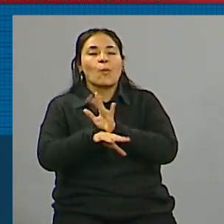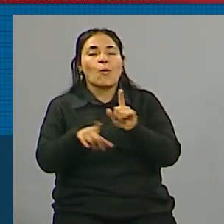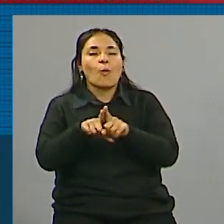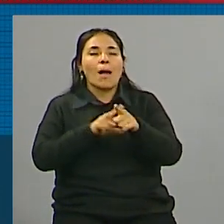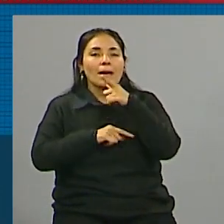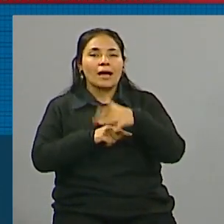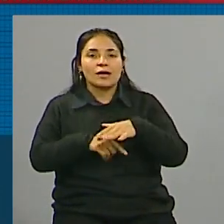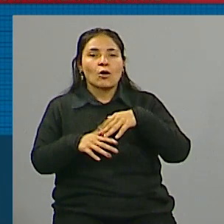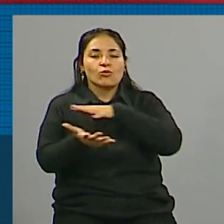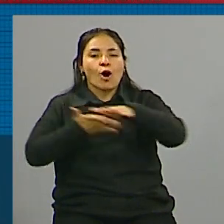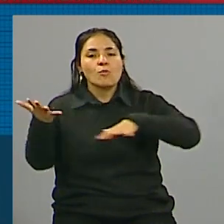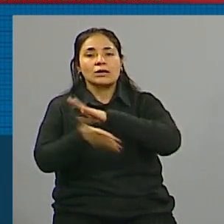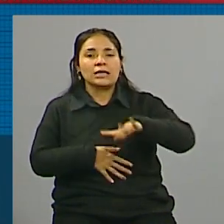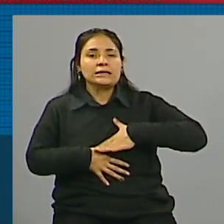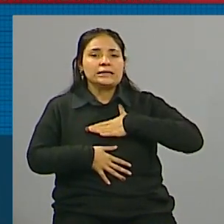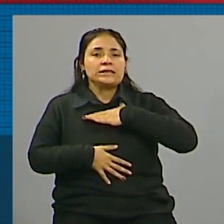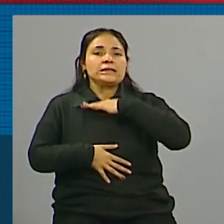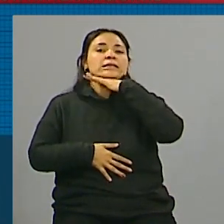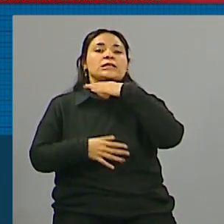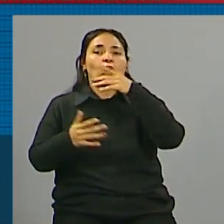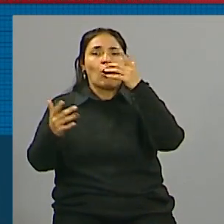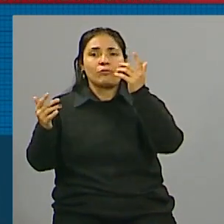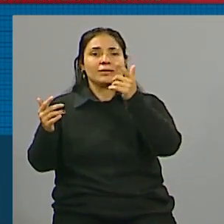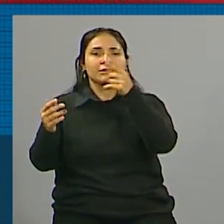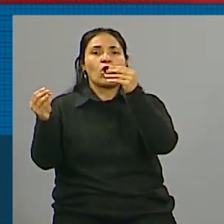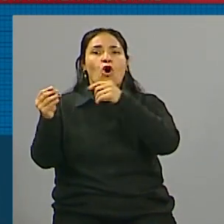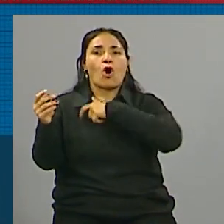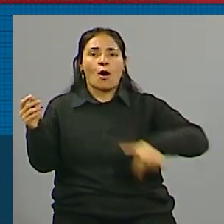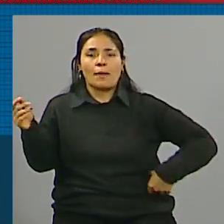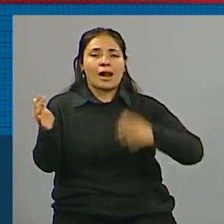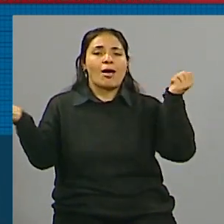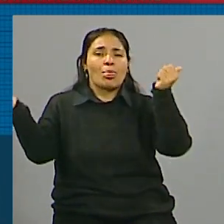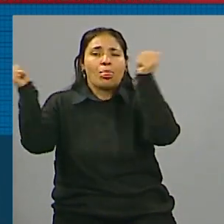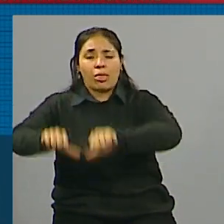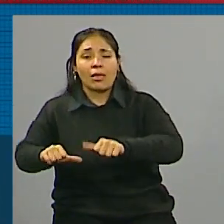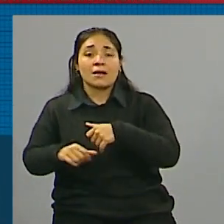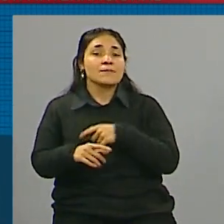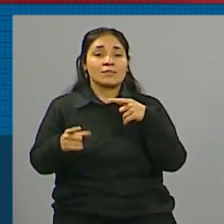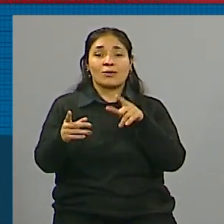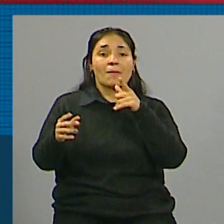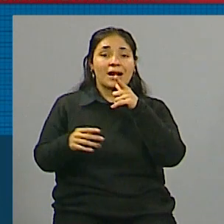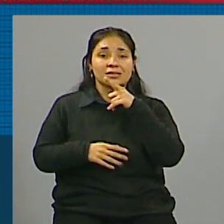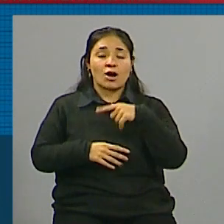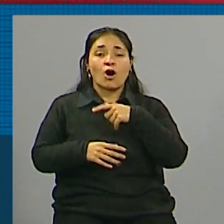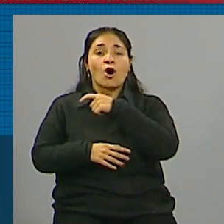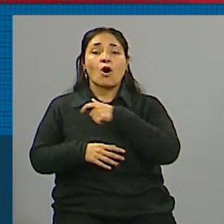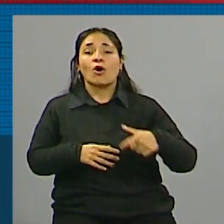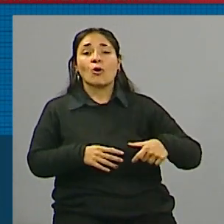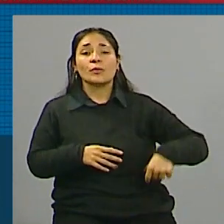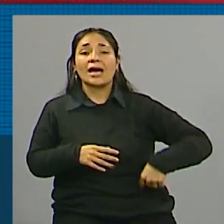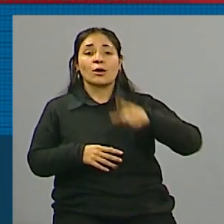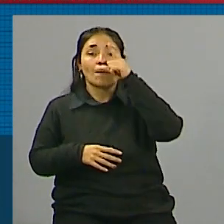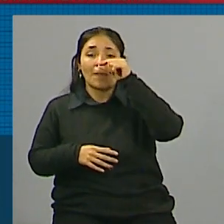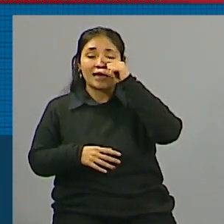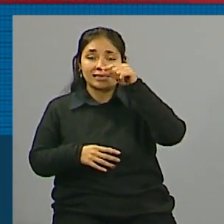situación del pueblo para derribar un gobierno, pero la realidad es que el objeto que buscaban de derrocar a Vladimir Putin con un país que